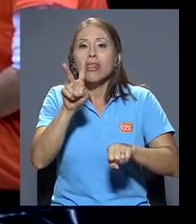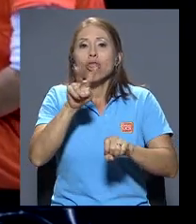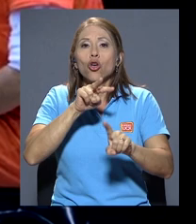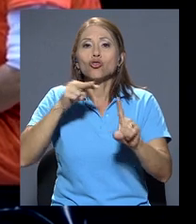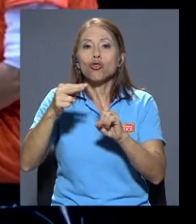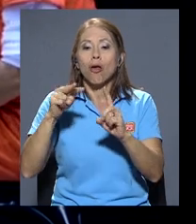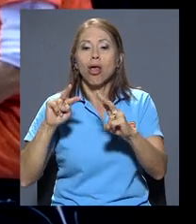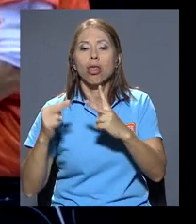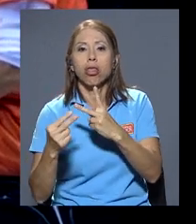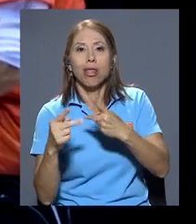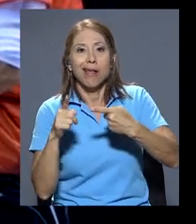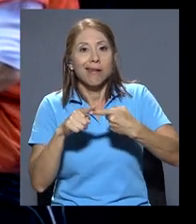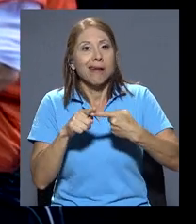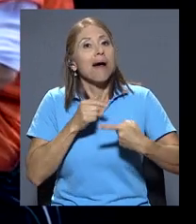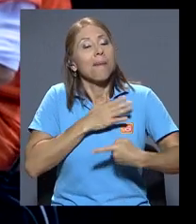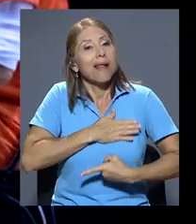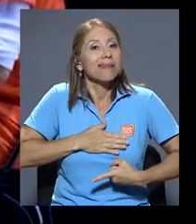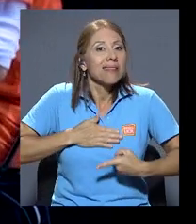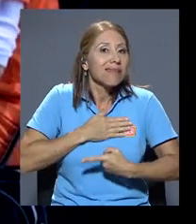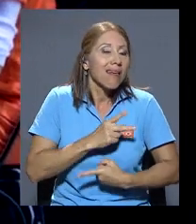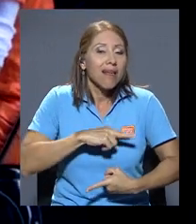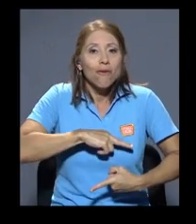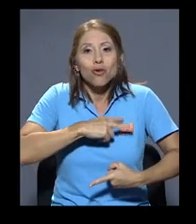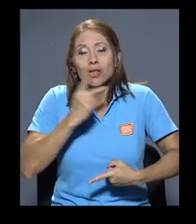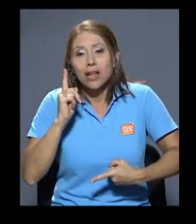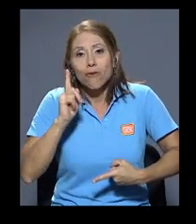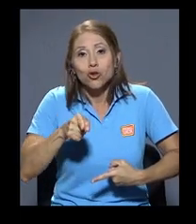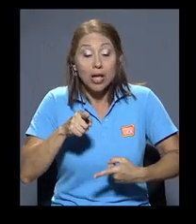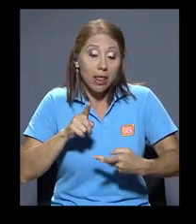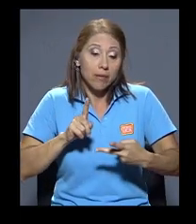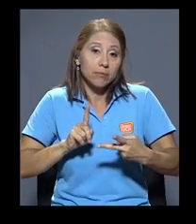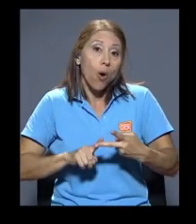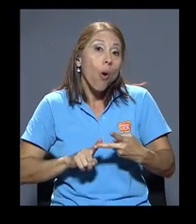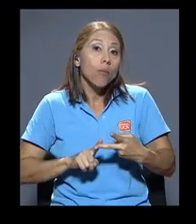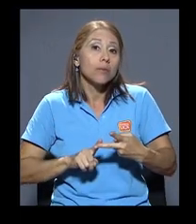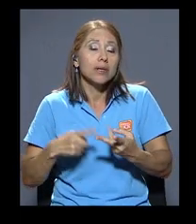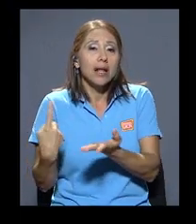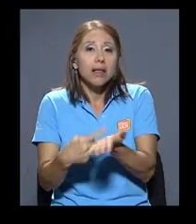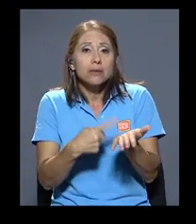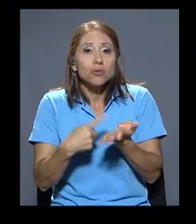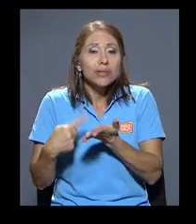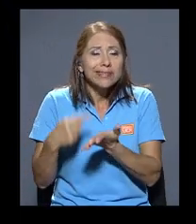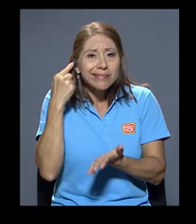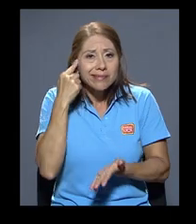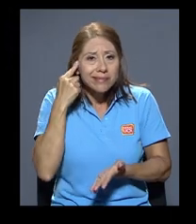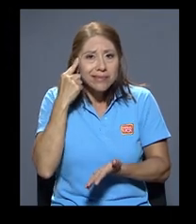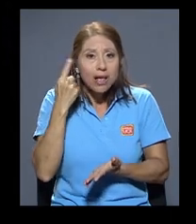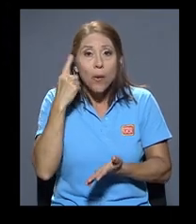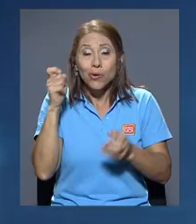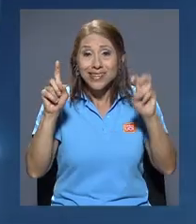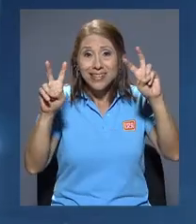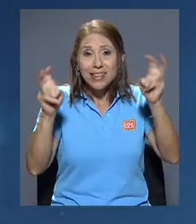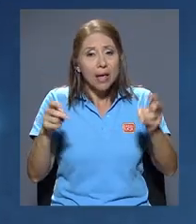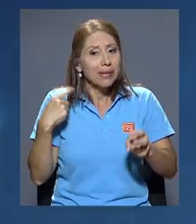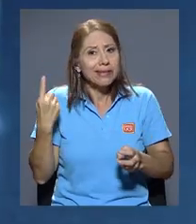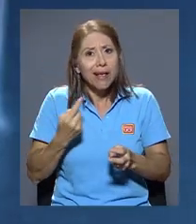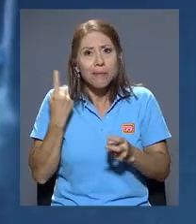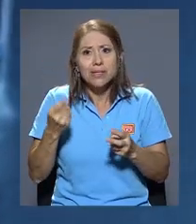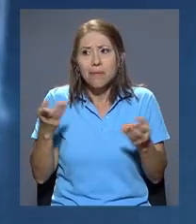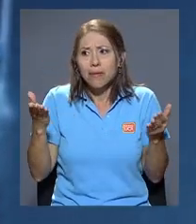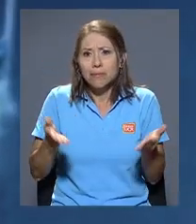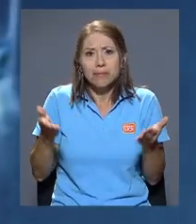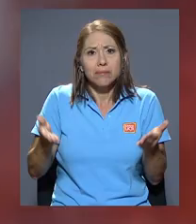voluntaria, forzada, o la discutís y la reflexionás, porque es un tema que está aquí constantemente acechándonos y lo vemos